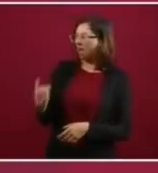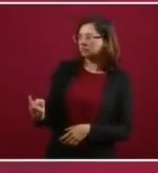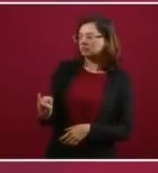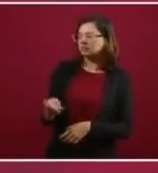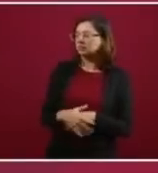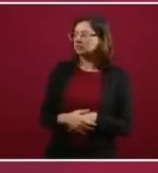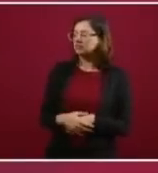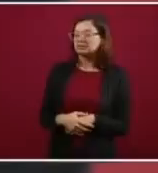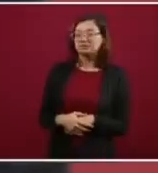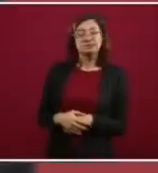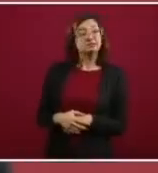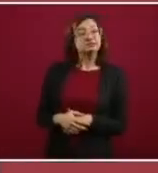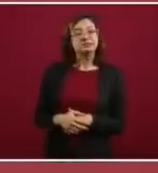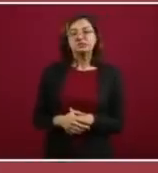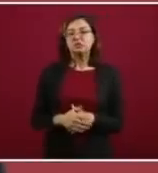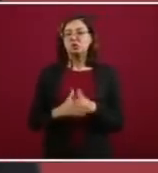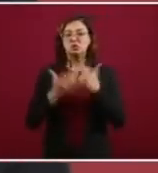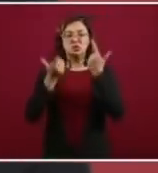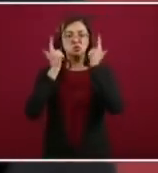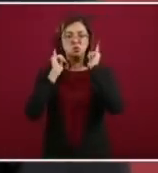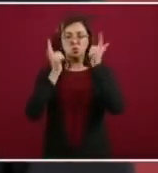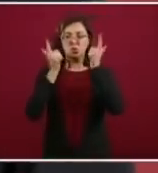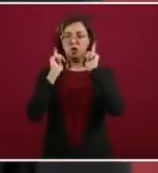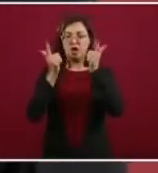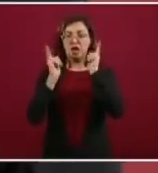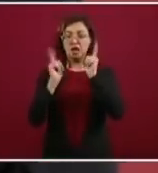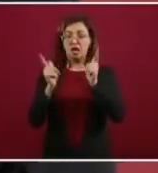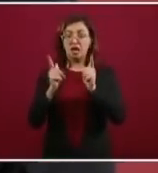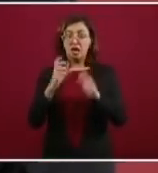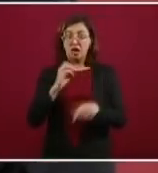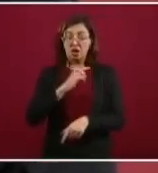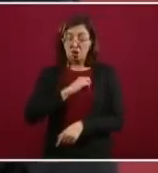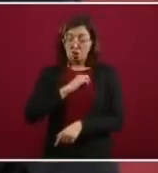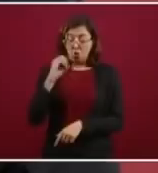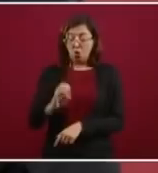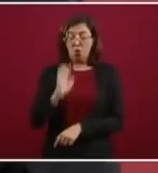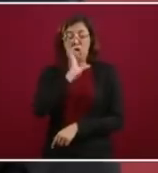Ojalá y no se propague el odio.